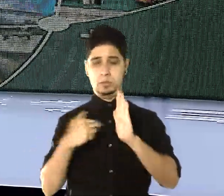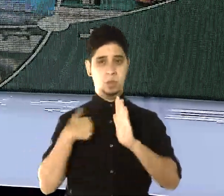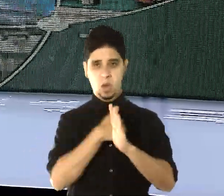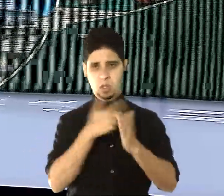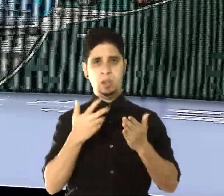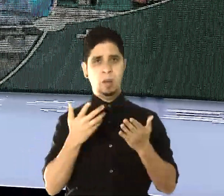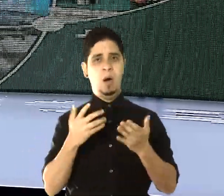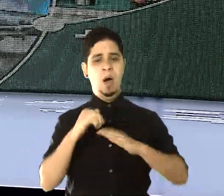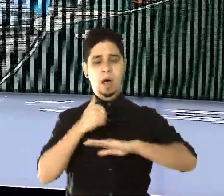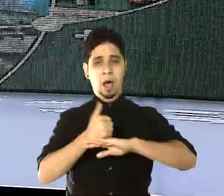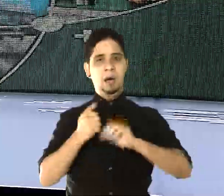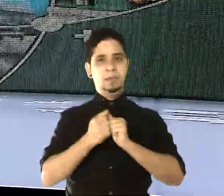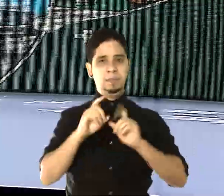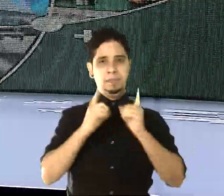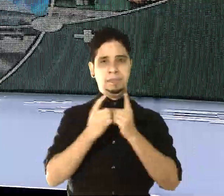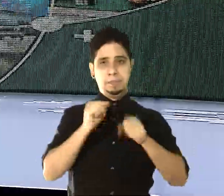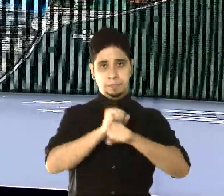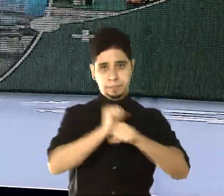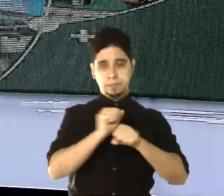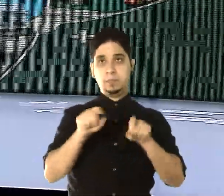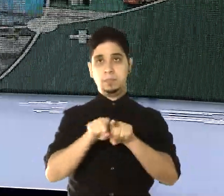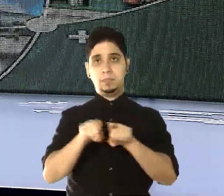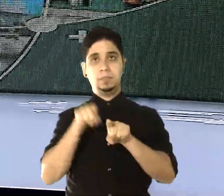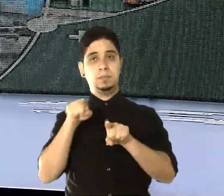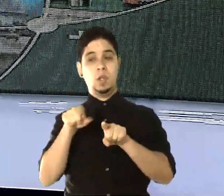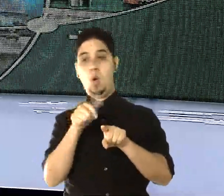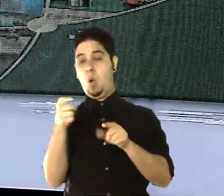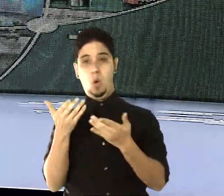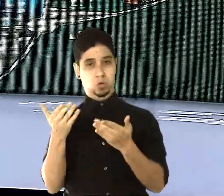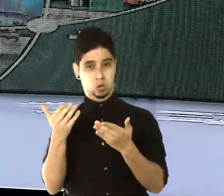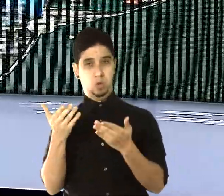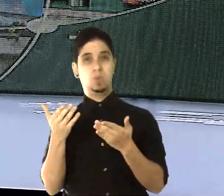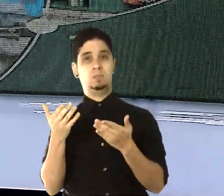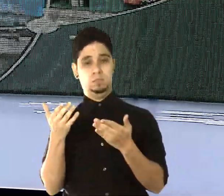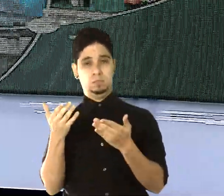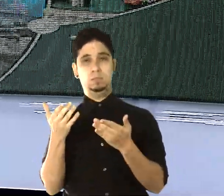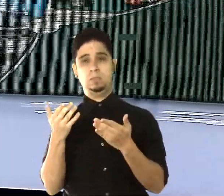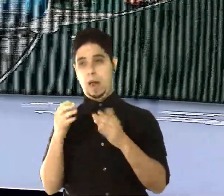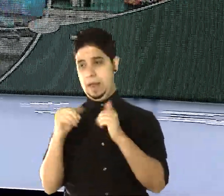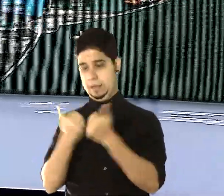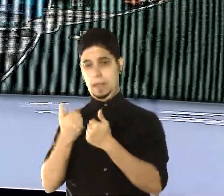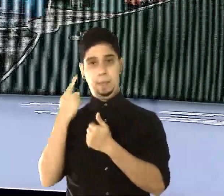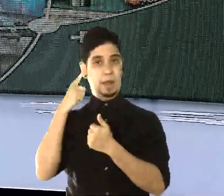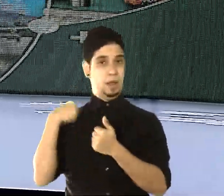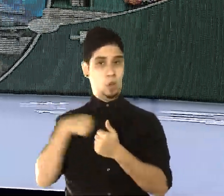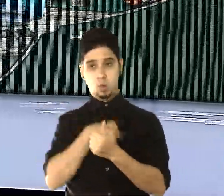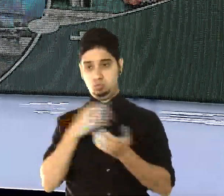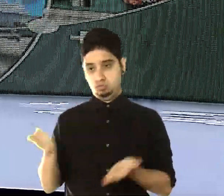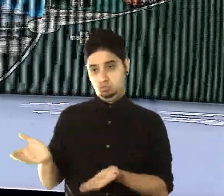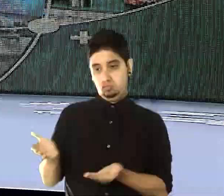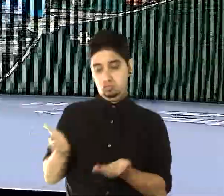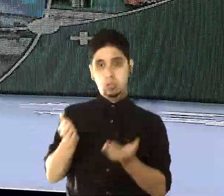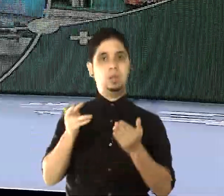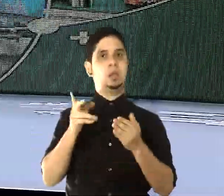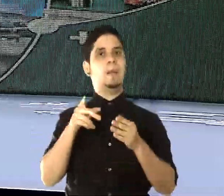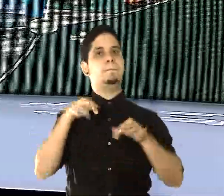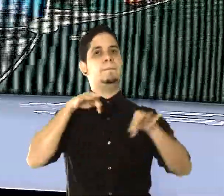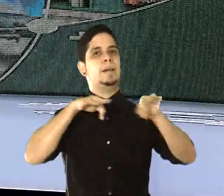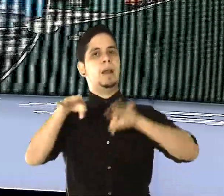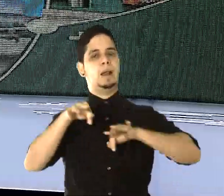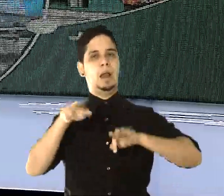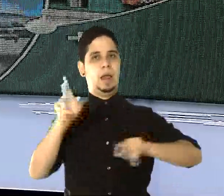del Trabajo, con la Asociación de Contratistas Generales y otras entidades para motivar, incentivar y orientar